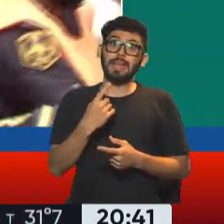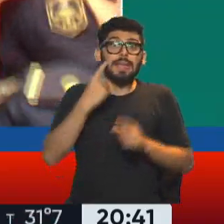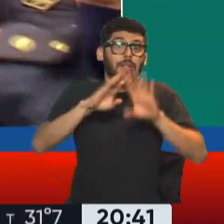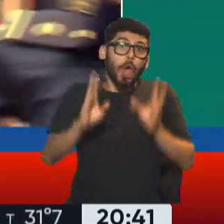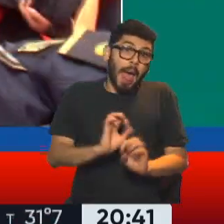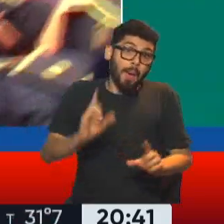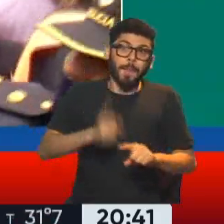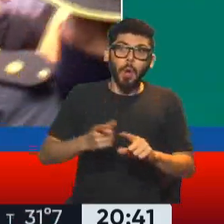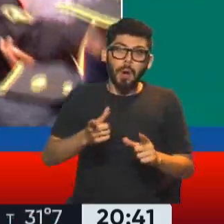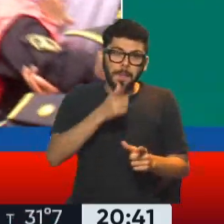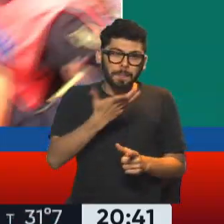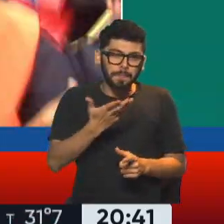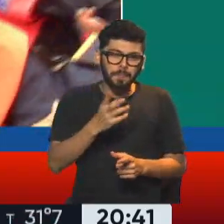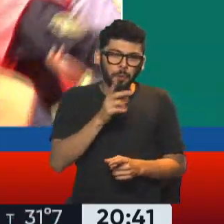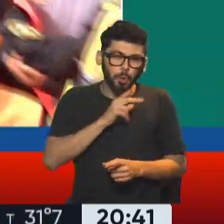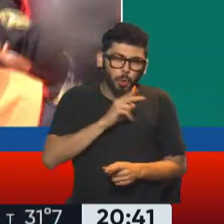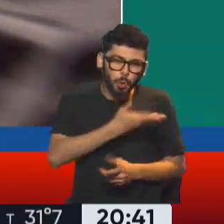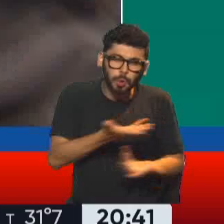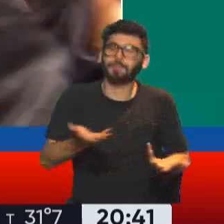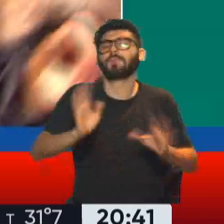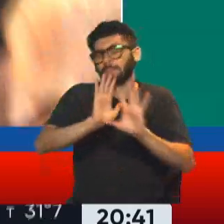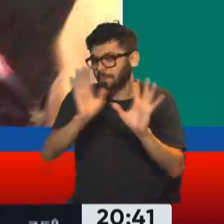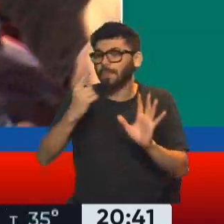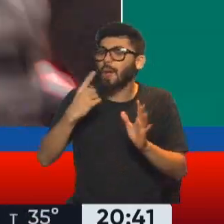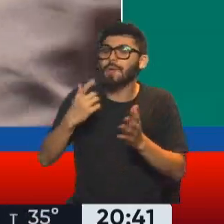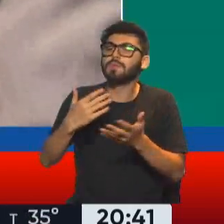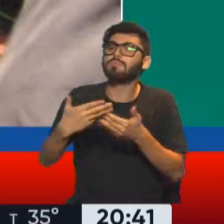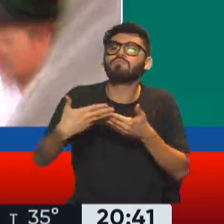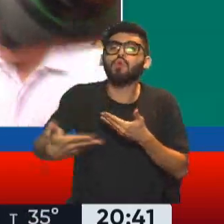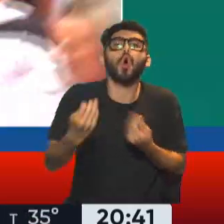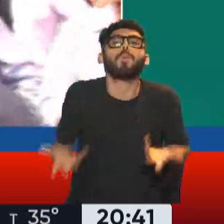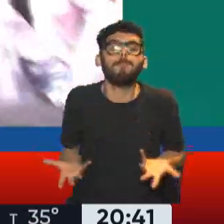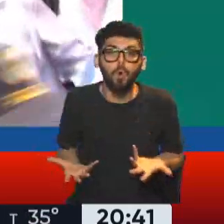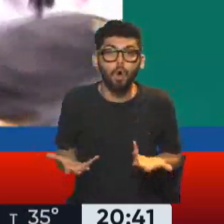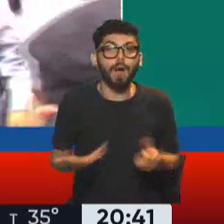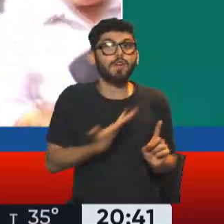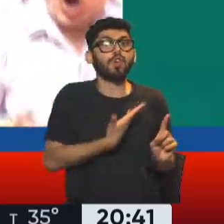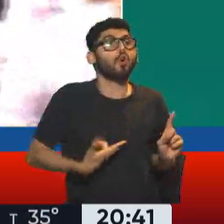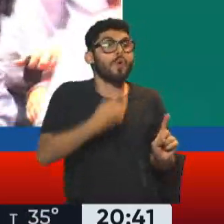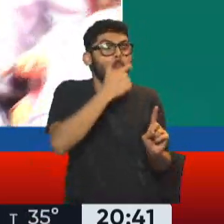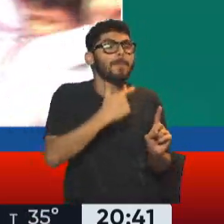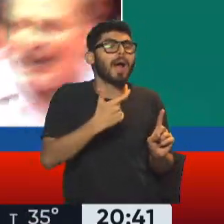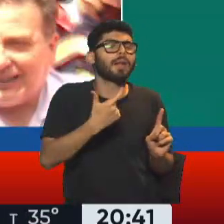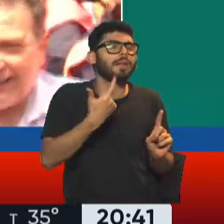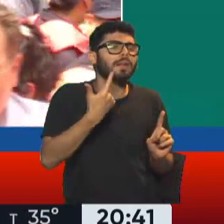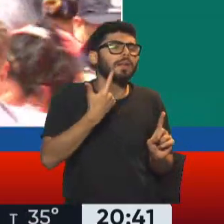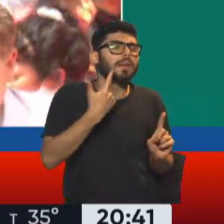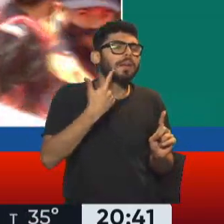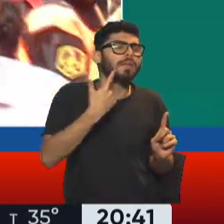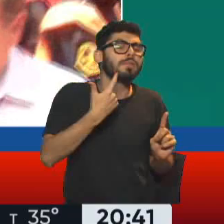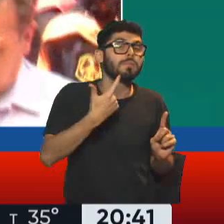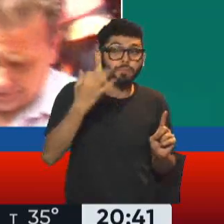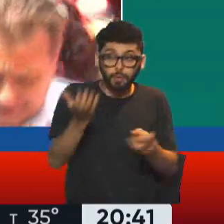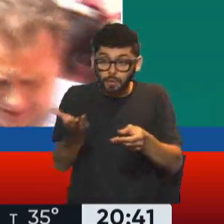digo, es justamente cómo salimos hacia adelante y qué vamos a evaluar o no del gobierno de Mauricio Macri. Si realmente esta es la causa que se